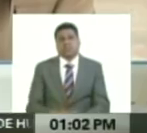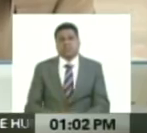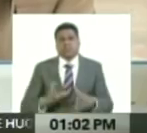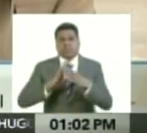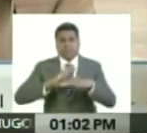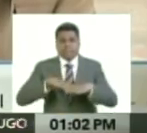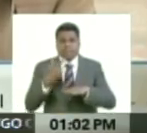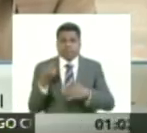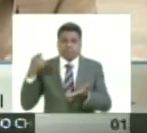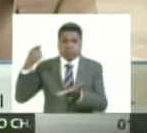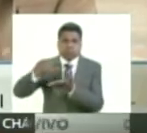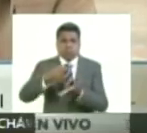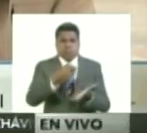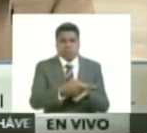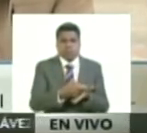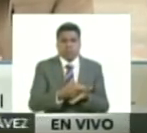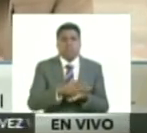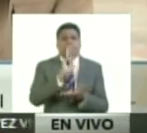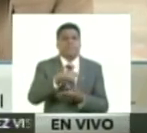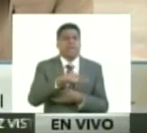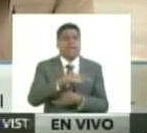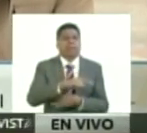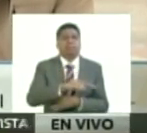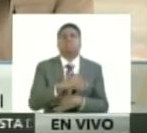extorsión es un delito. Por ejemplo,